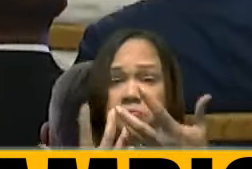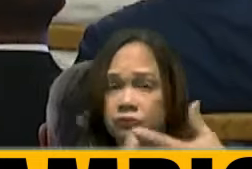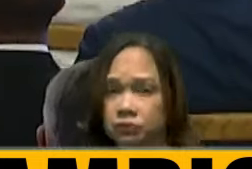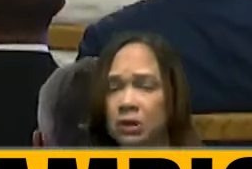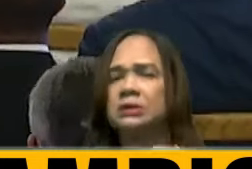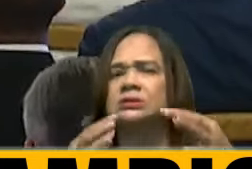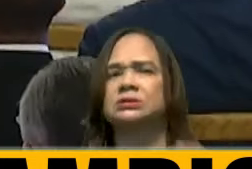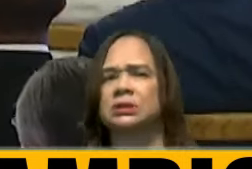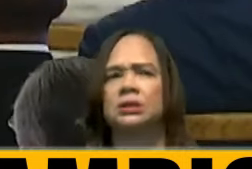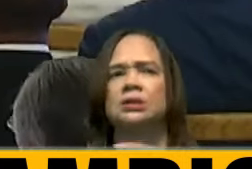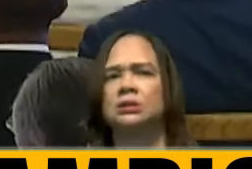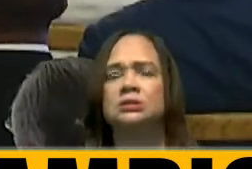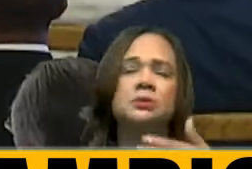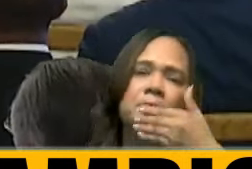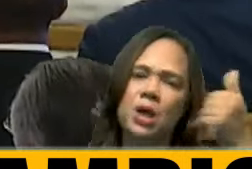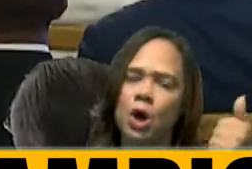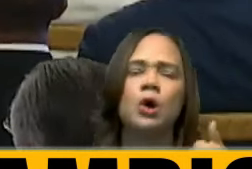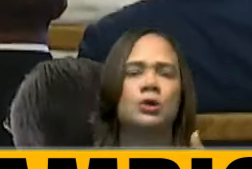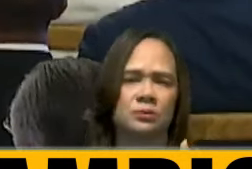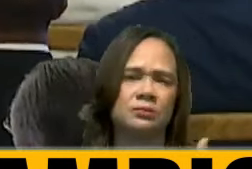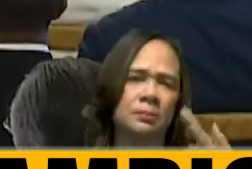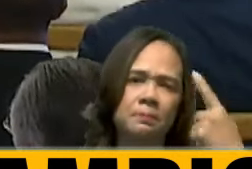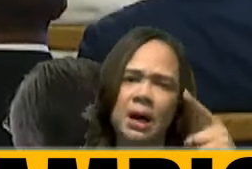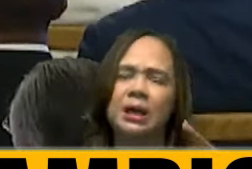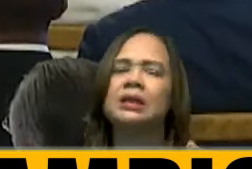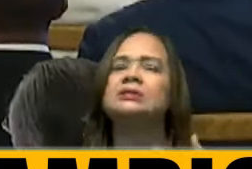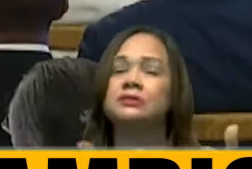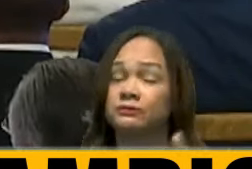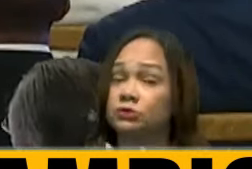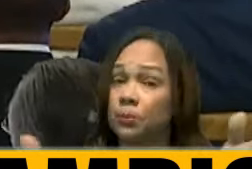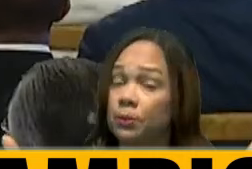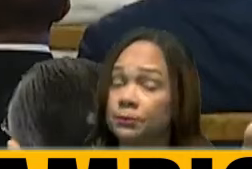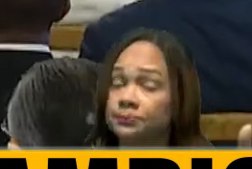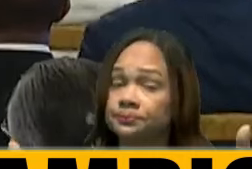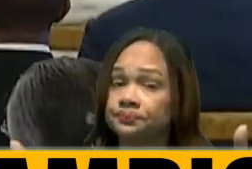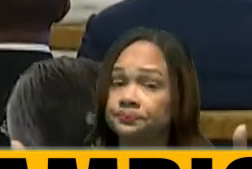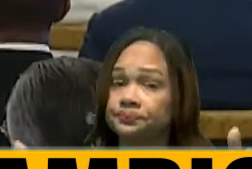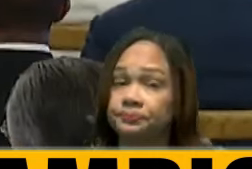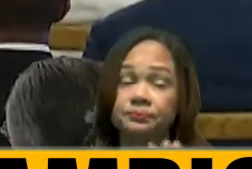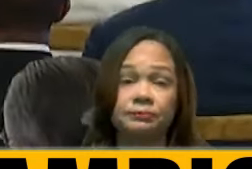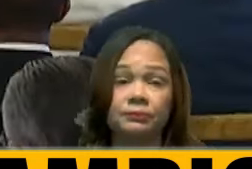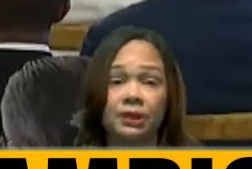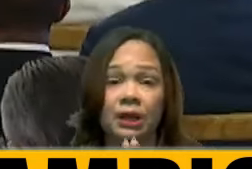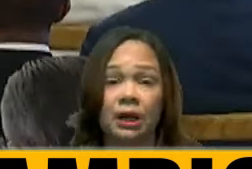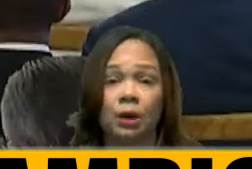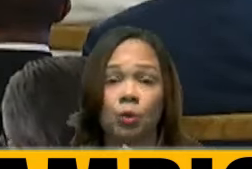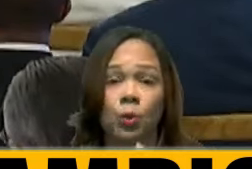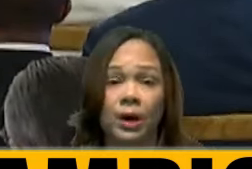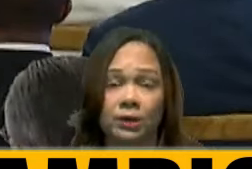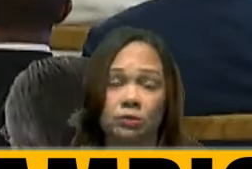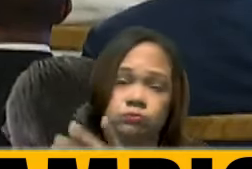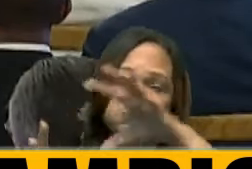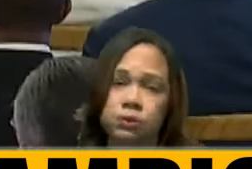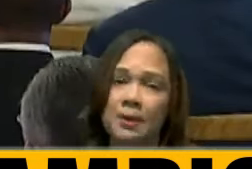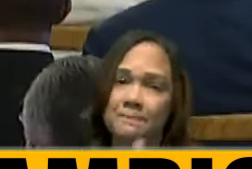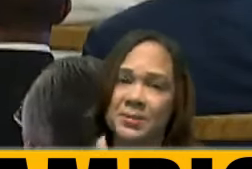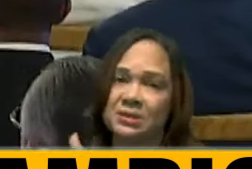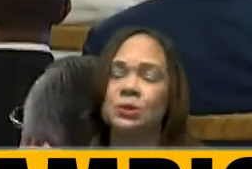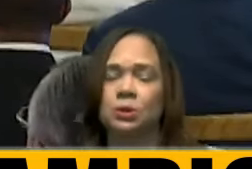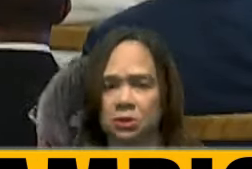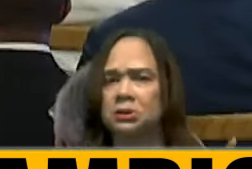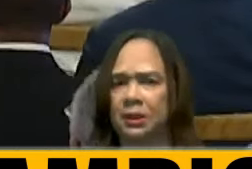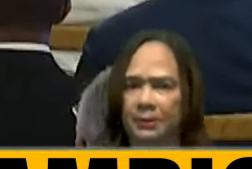ha decidido que se hace mucho más eficiente no solamente para el servicio público que brinda que brinda el acuario Nacional para la Mejora y la atención del ciudadano